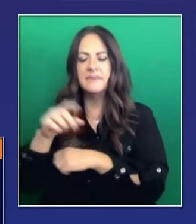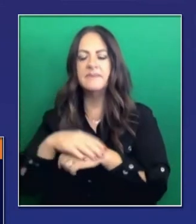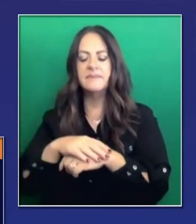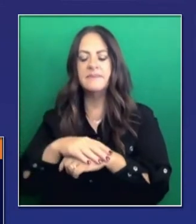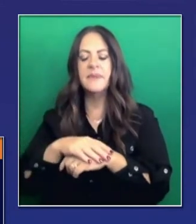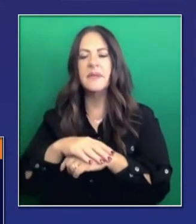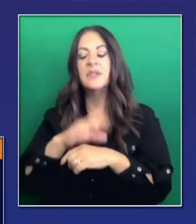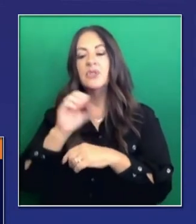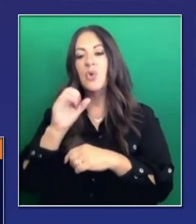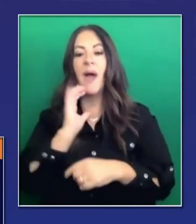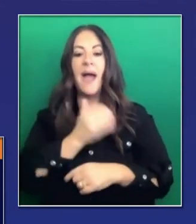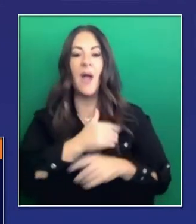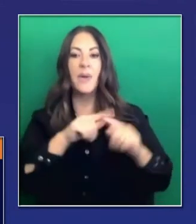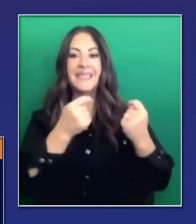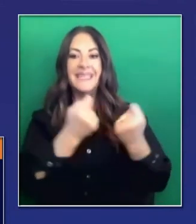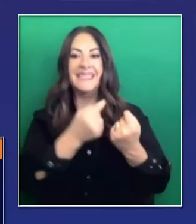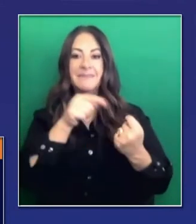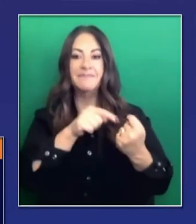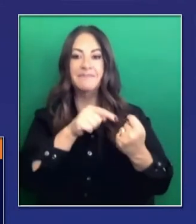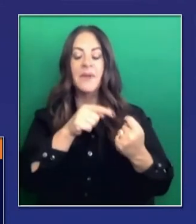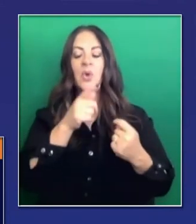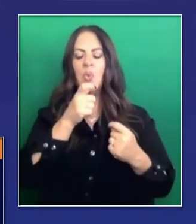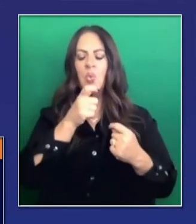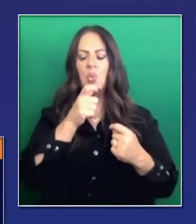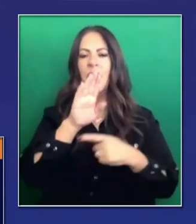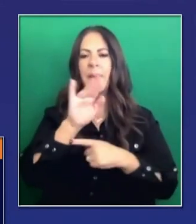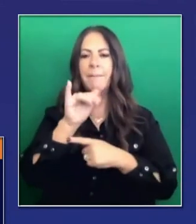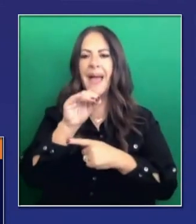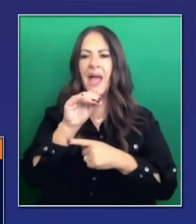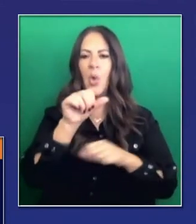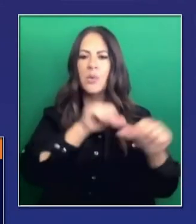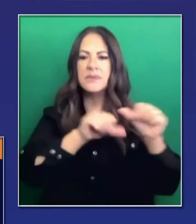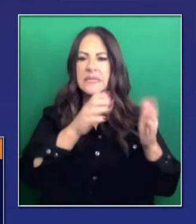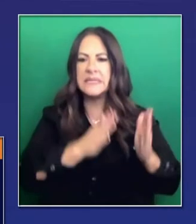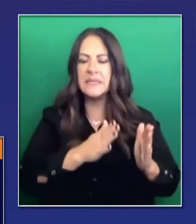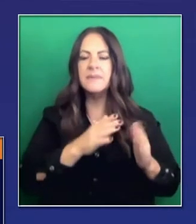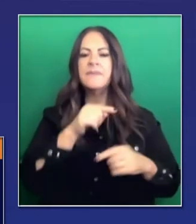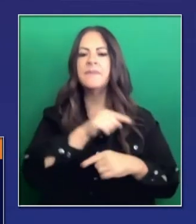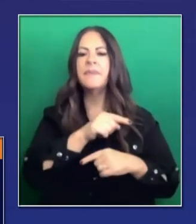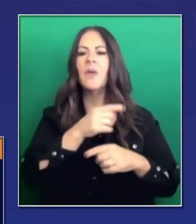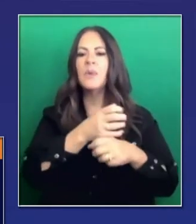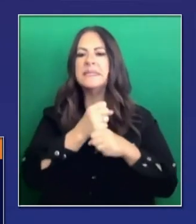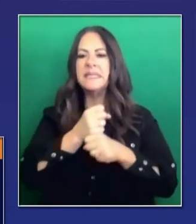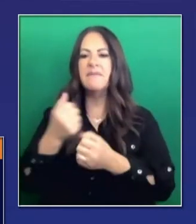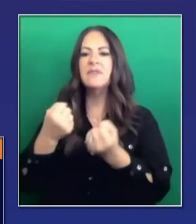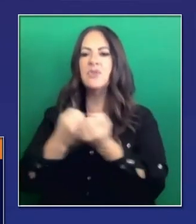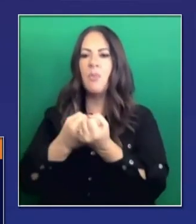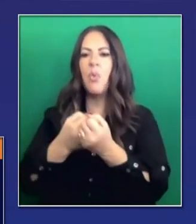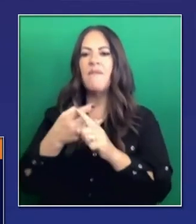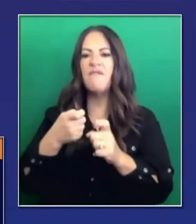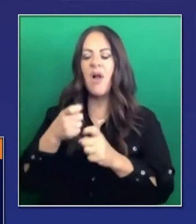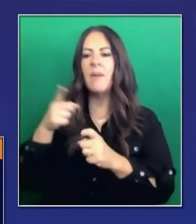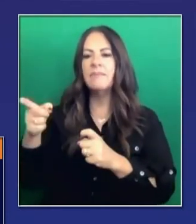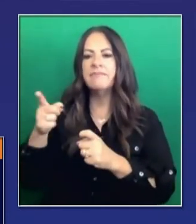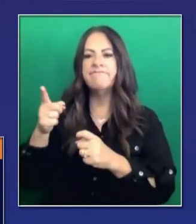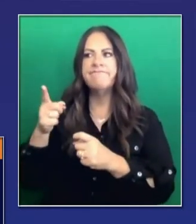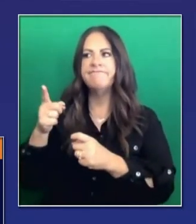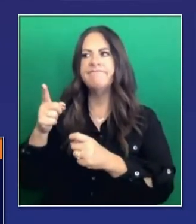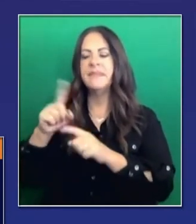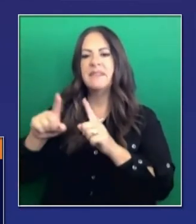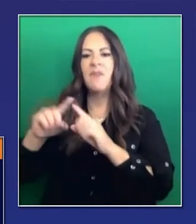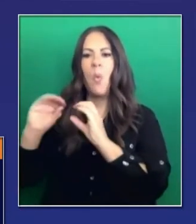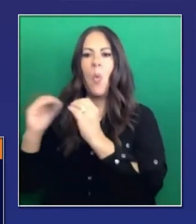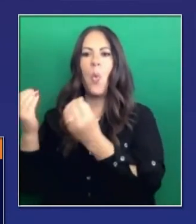estado recibiendo apoyo del equipo de BioHelp y el equipo